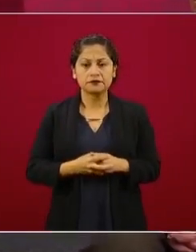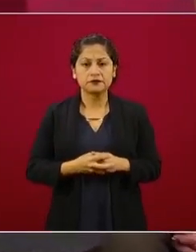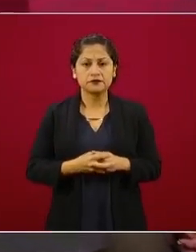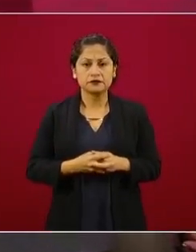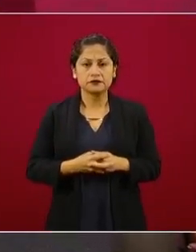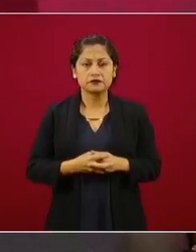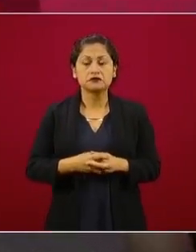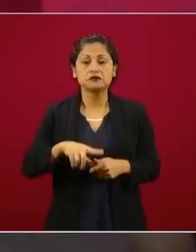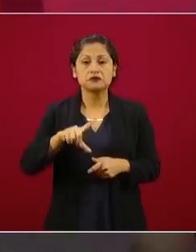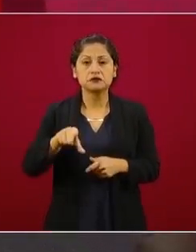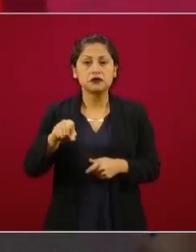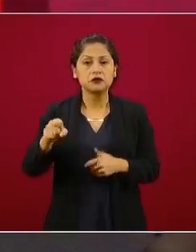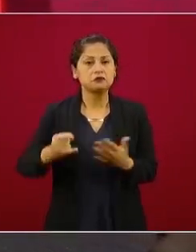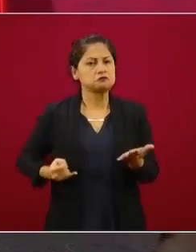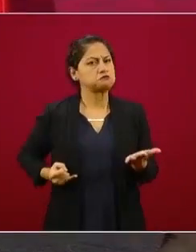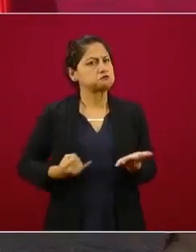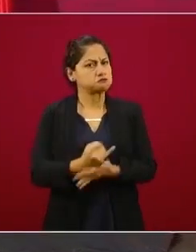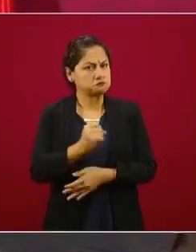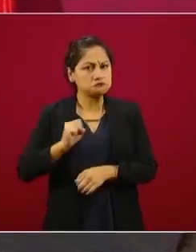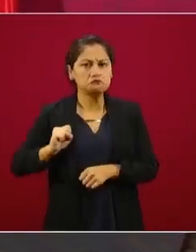decidieron participar.